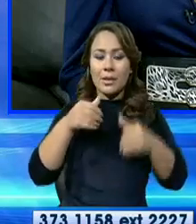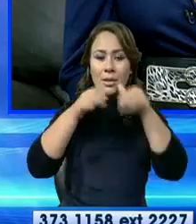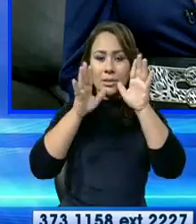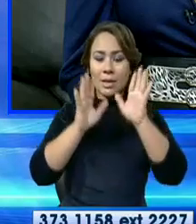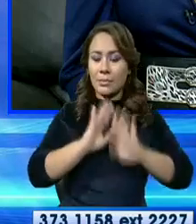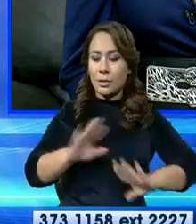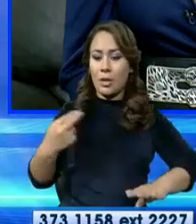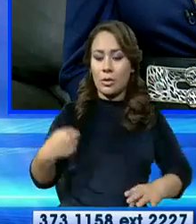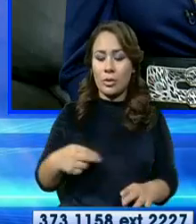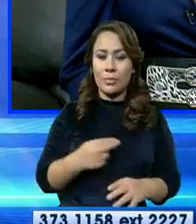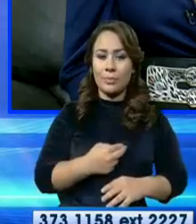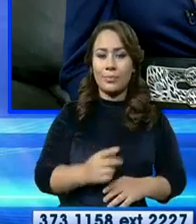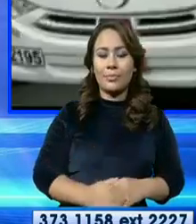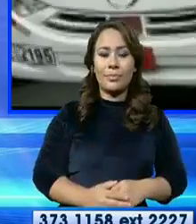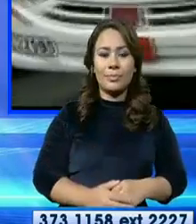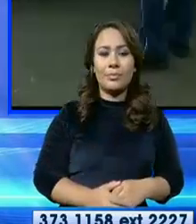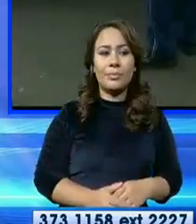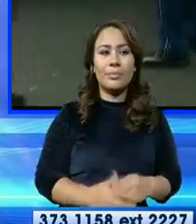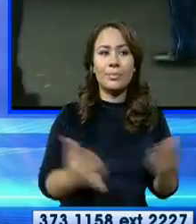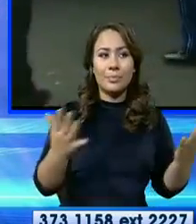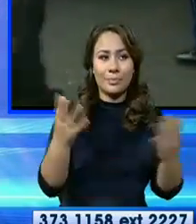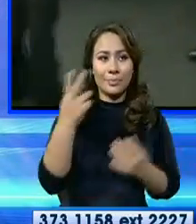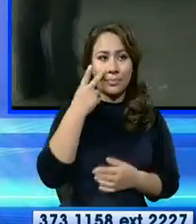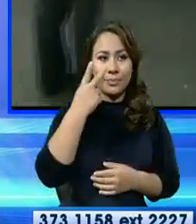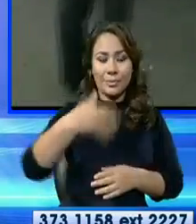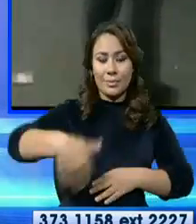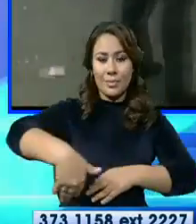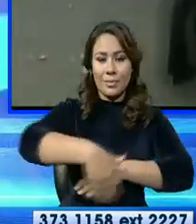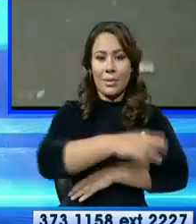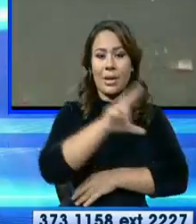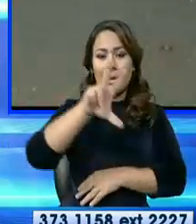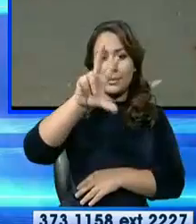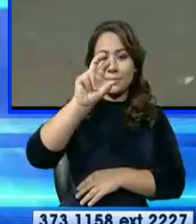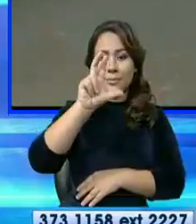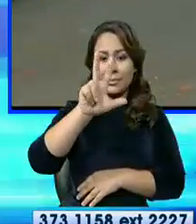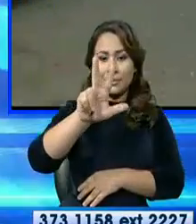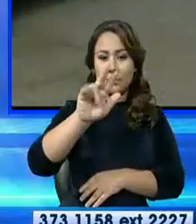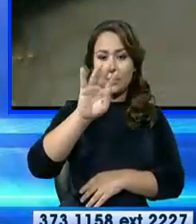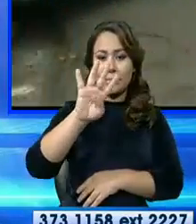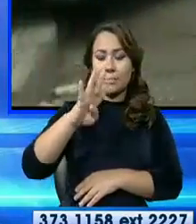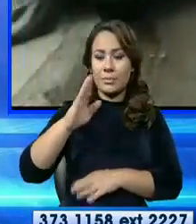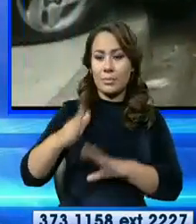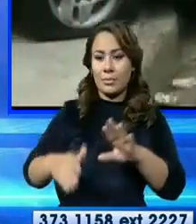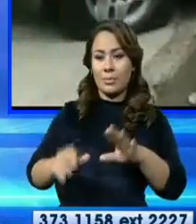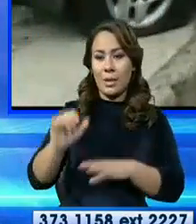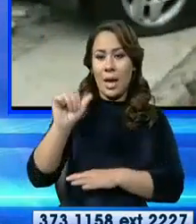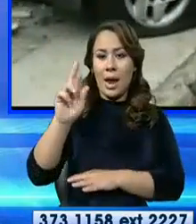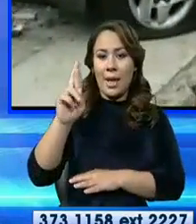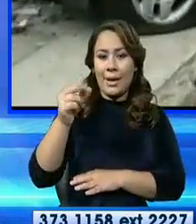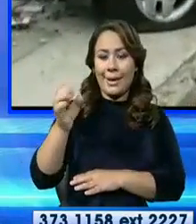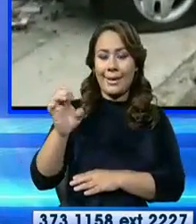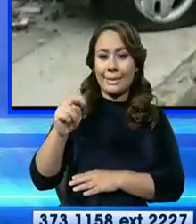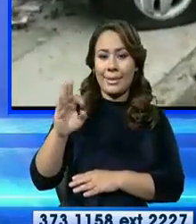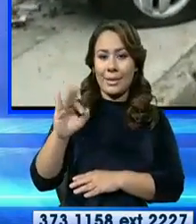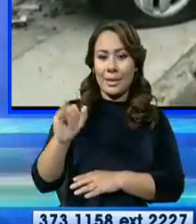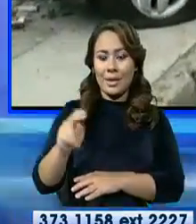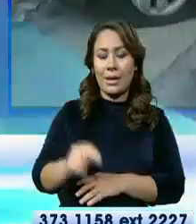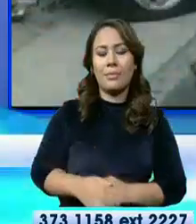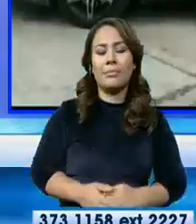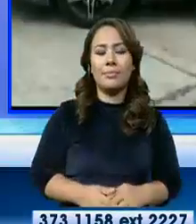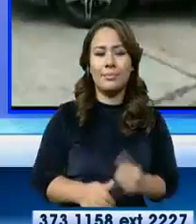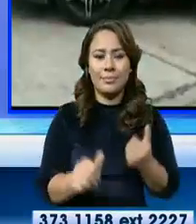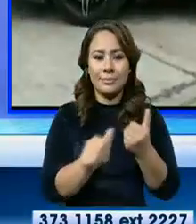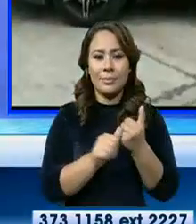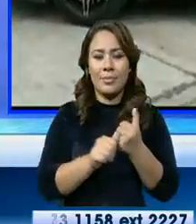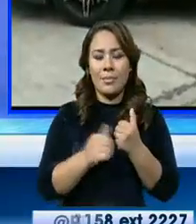hemos trasladado hasta la intersección de las calles 34 y Argentina. Estamos a una cuadra